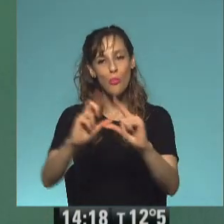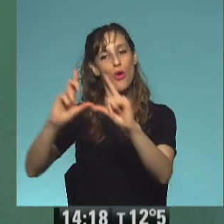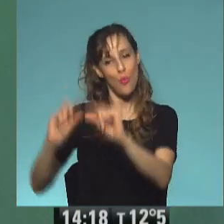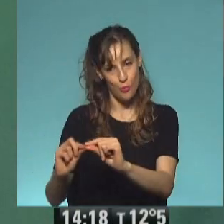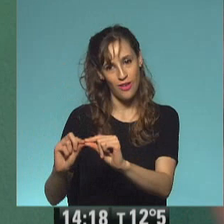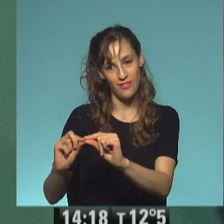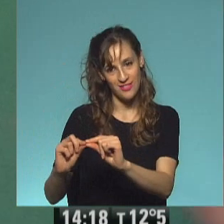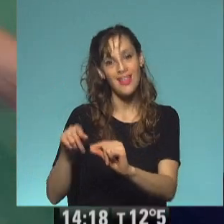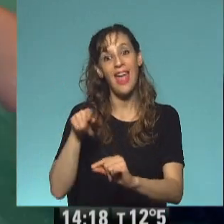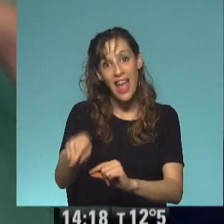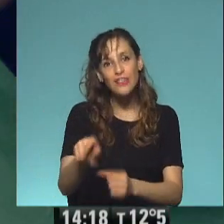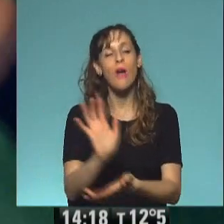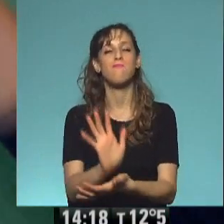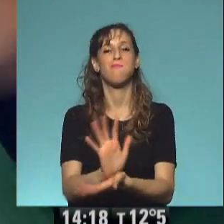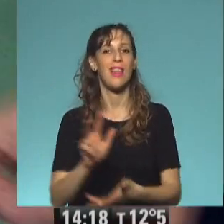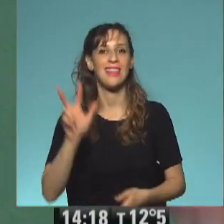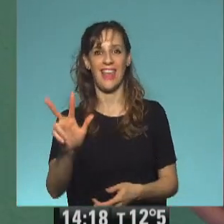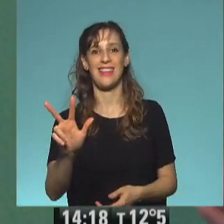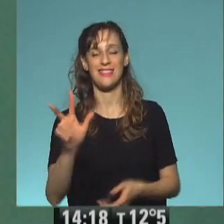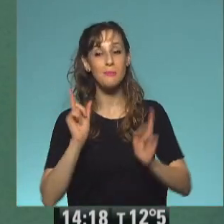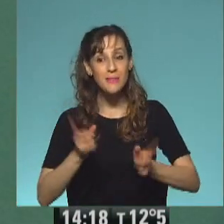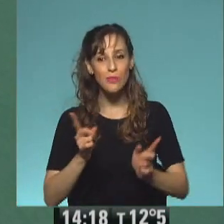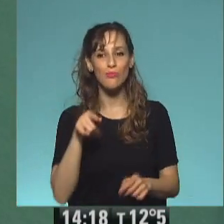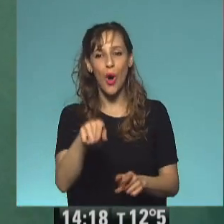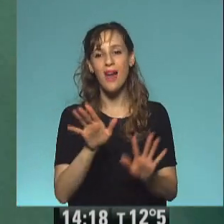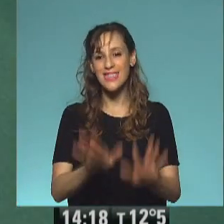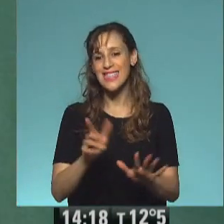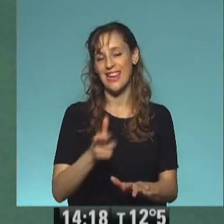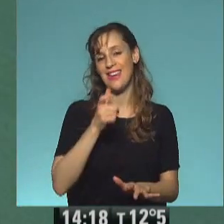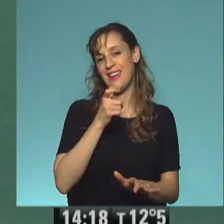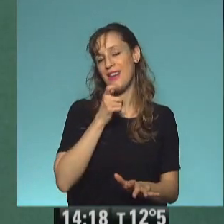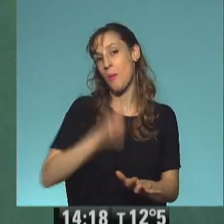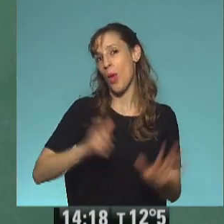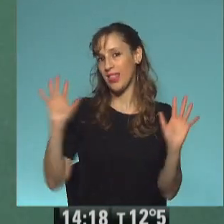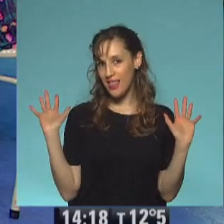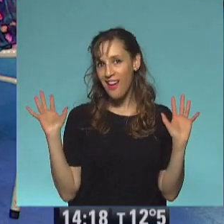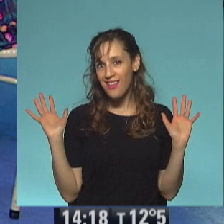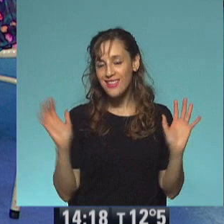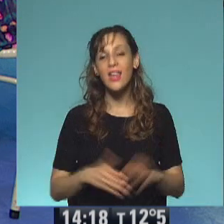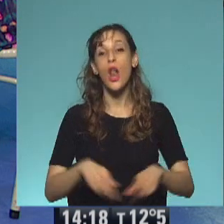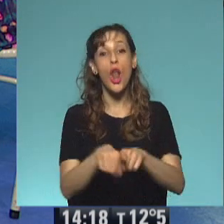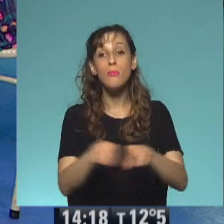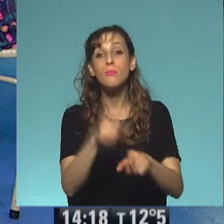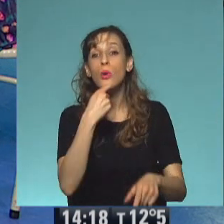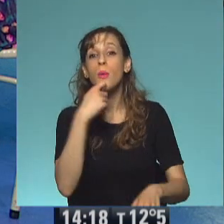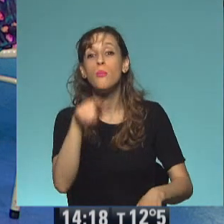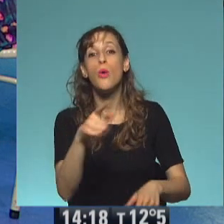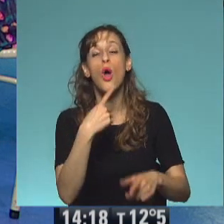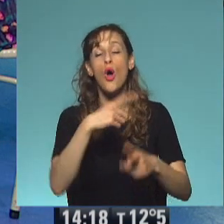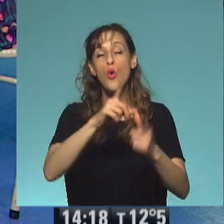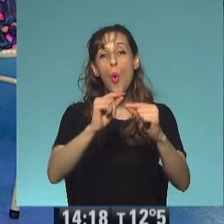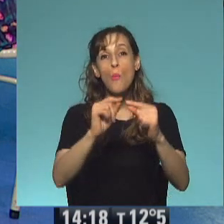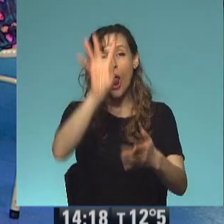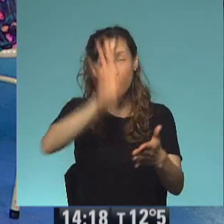3 que no aparecía en ningún lado de esta manera de resolver. Lo mismo si lo hago con la grilla, voy para allá. Lo mismo si lo hago con la